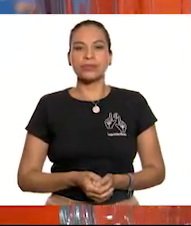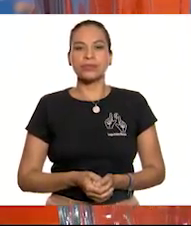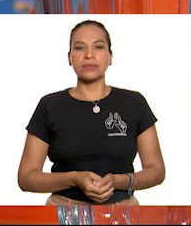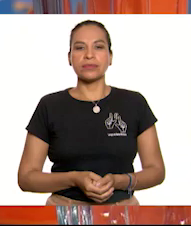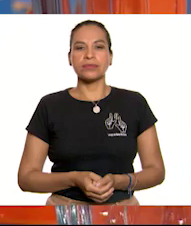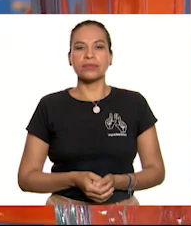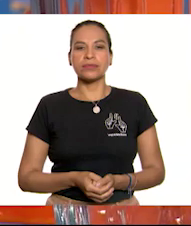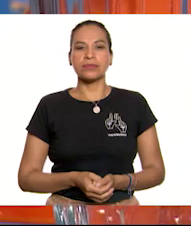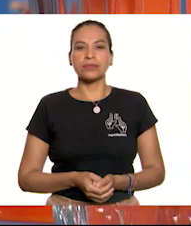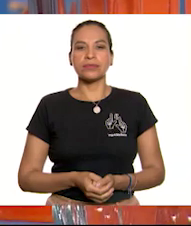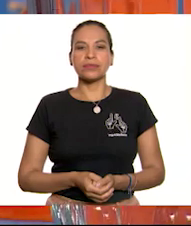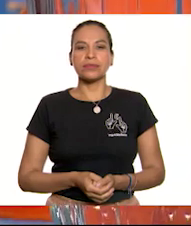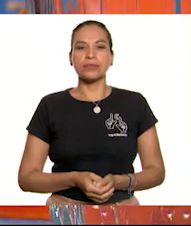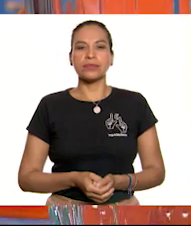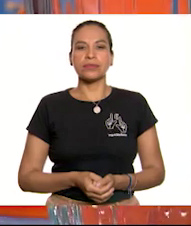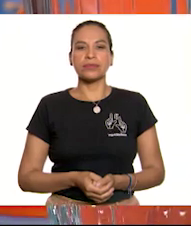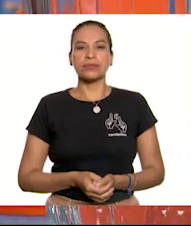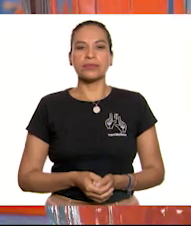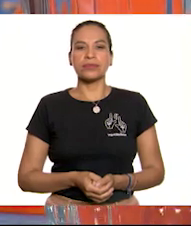¿Listo?